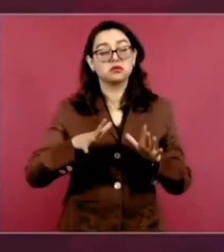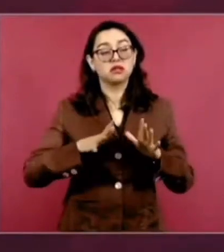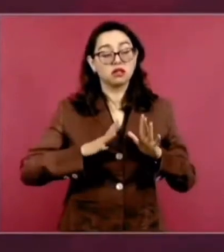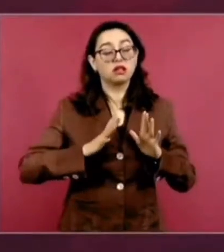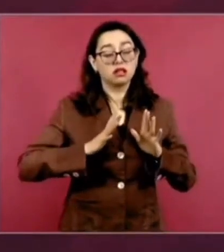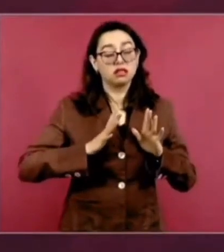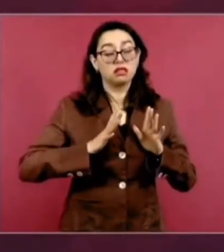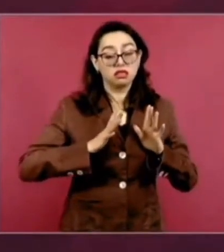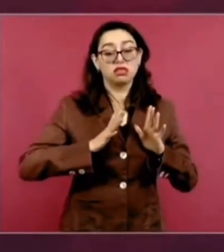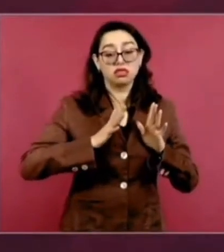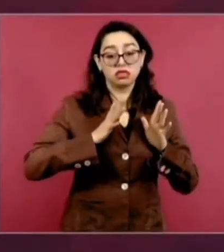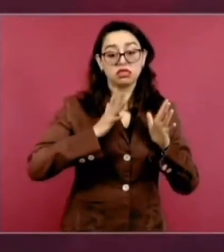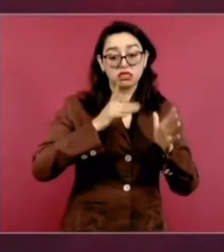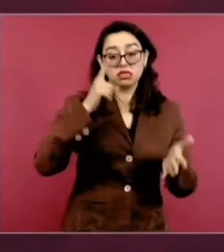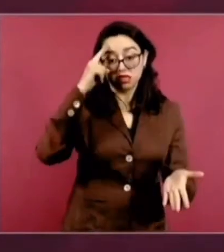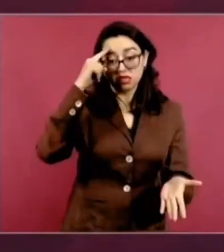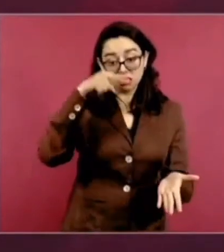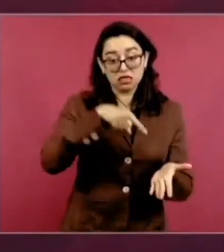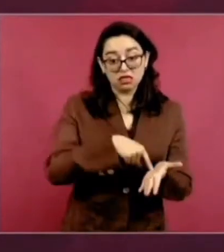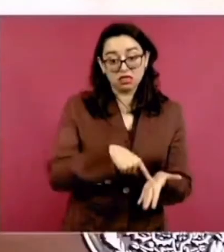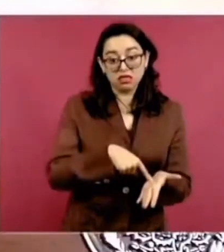pseudoinformativos.